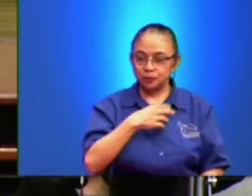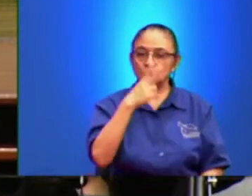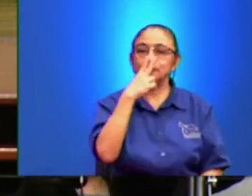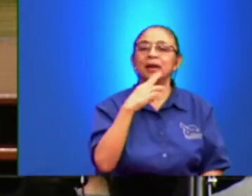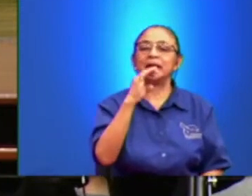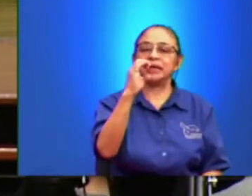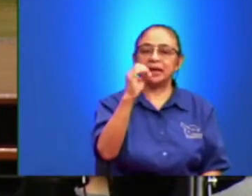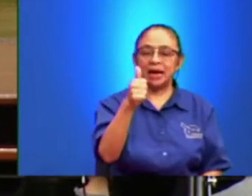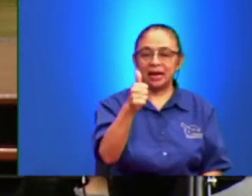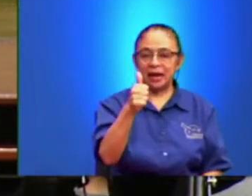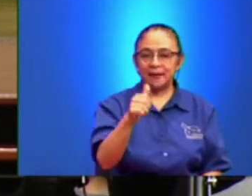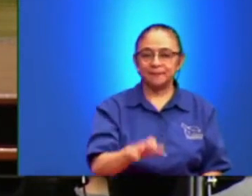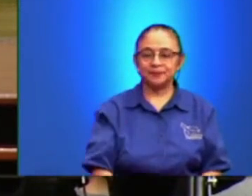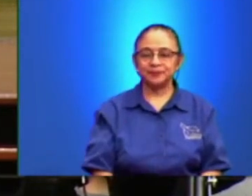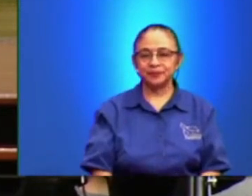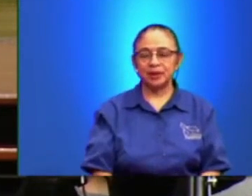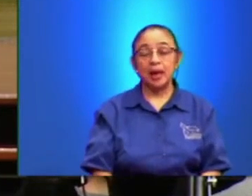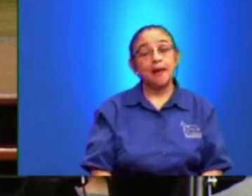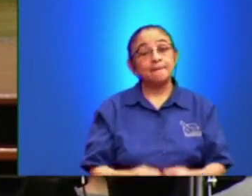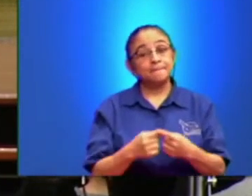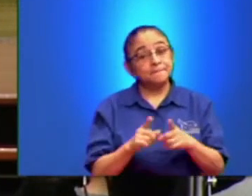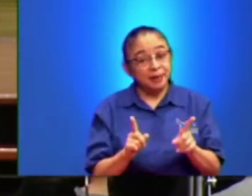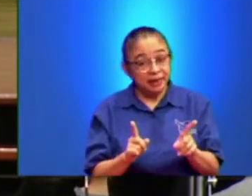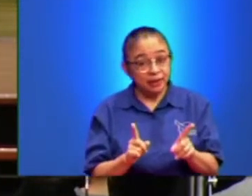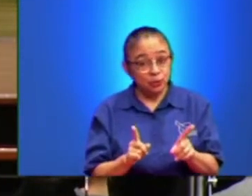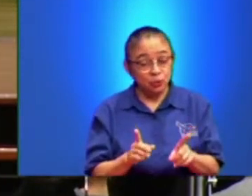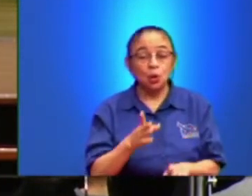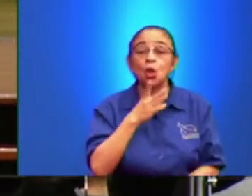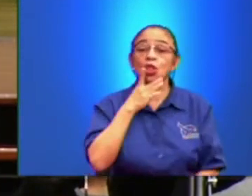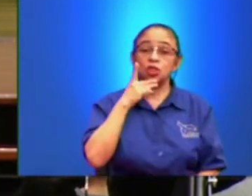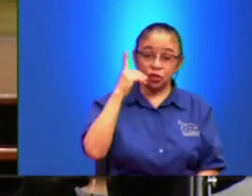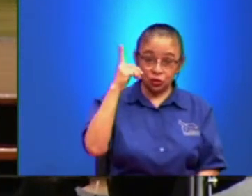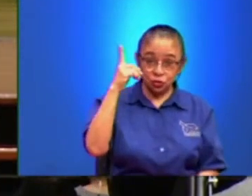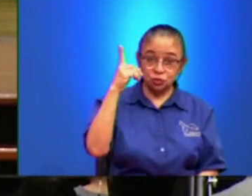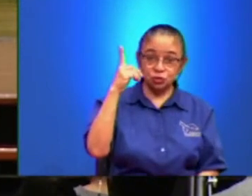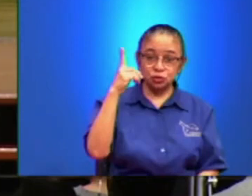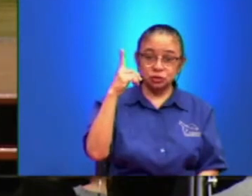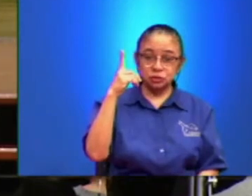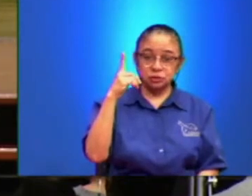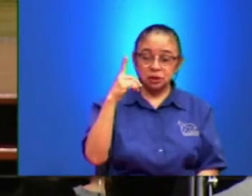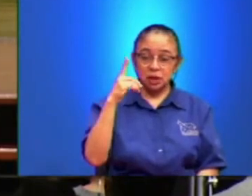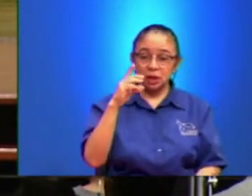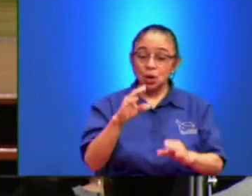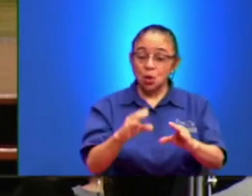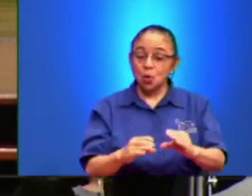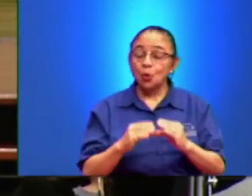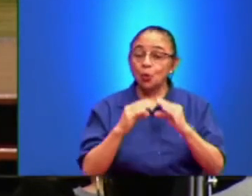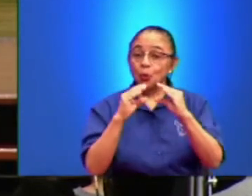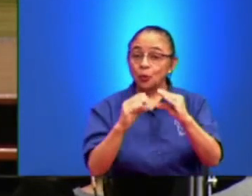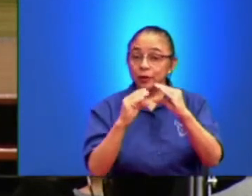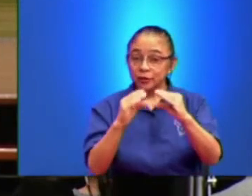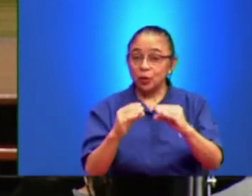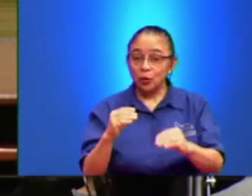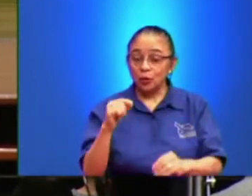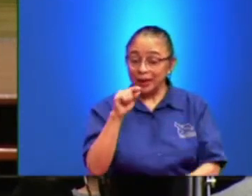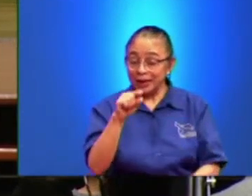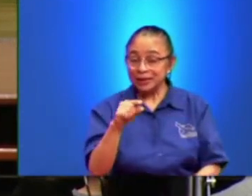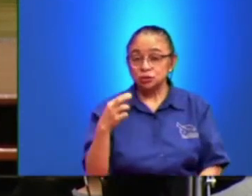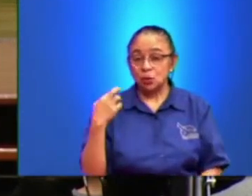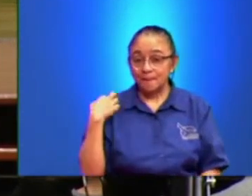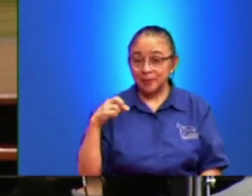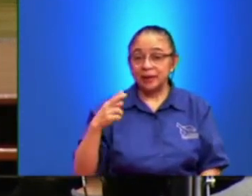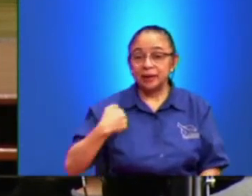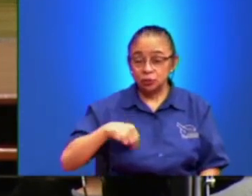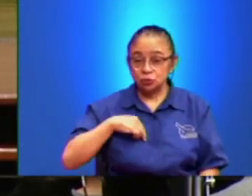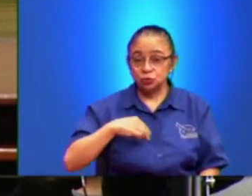ese sería otro tema pero la cuestión es que un dios se se guardó eso para nosotros y pasaron